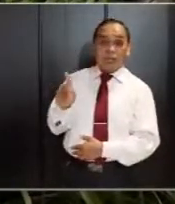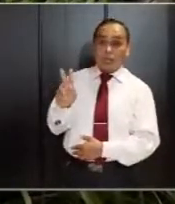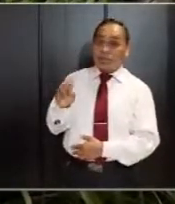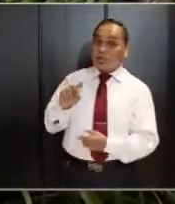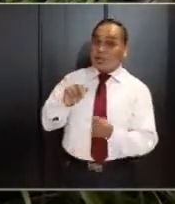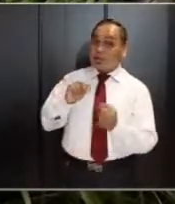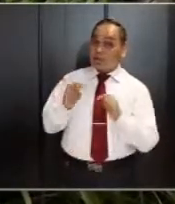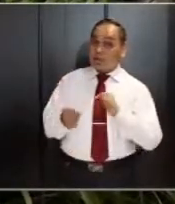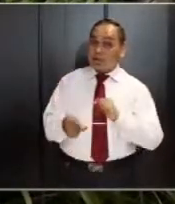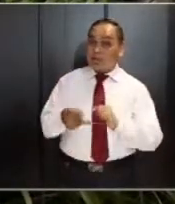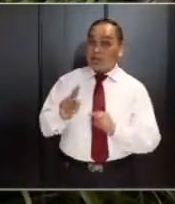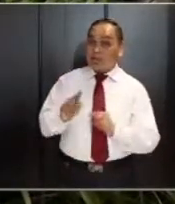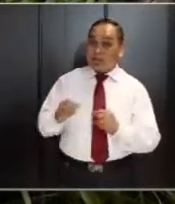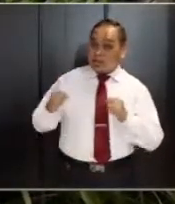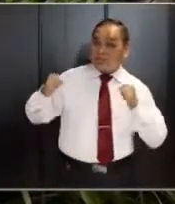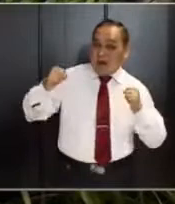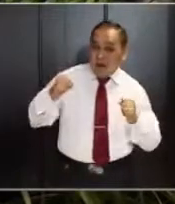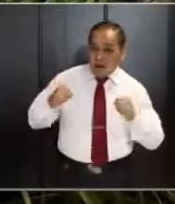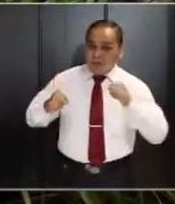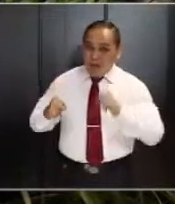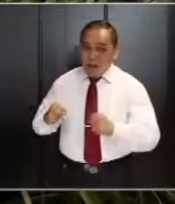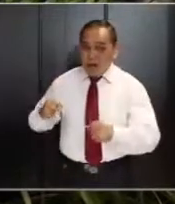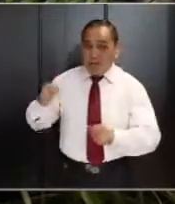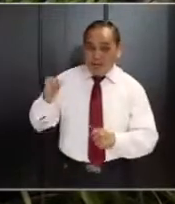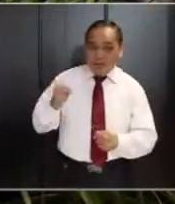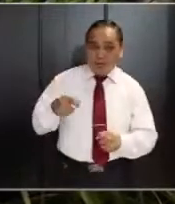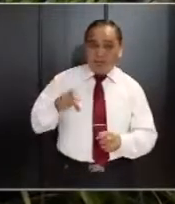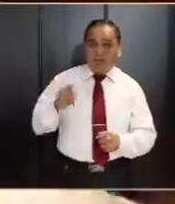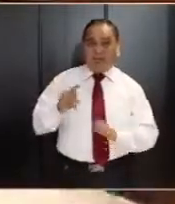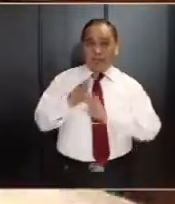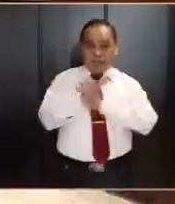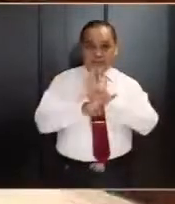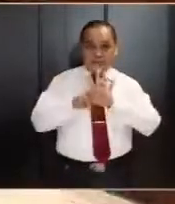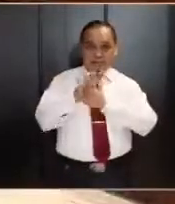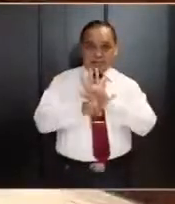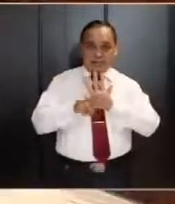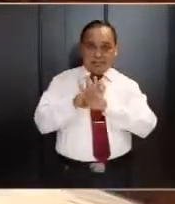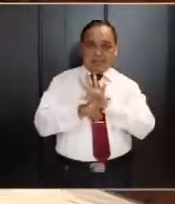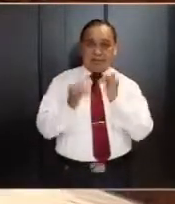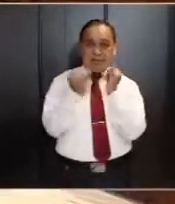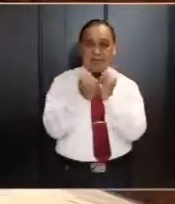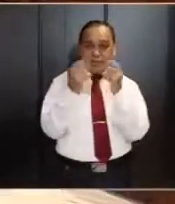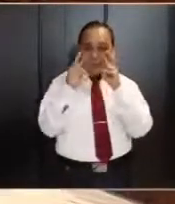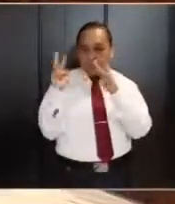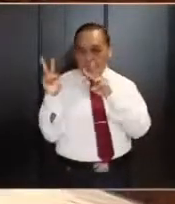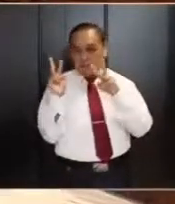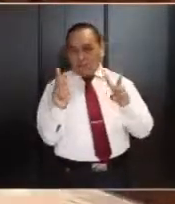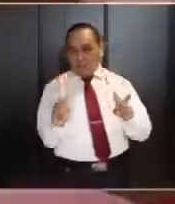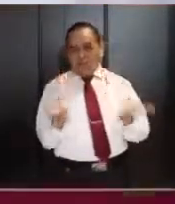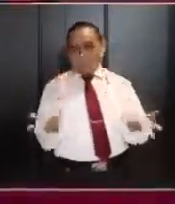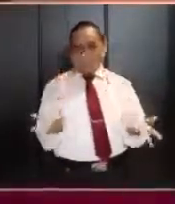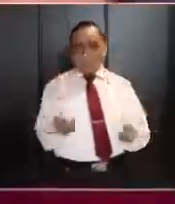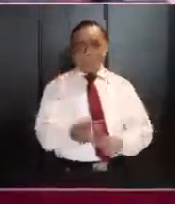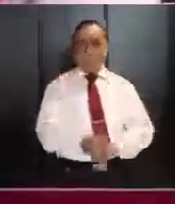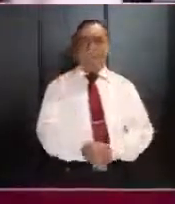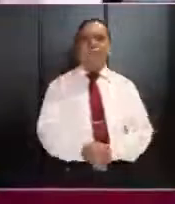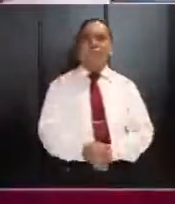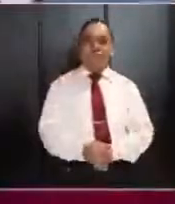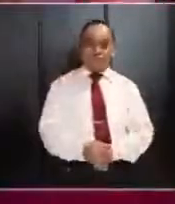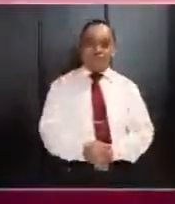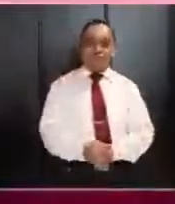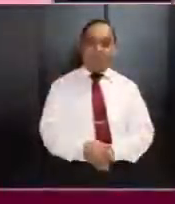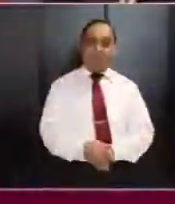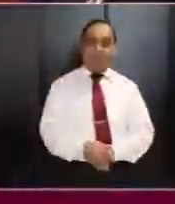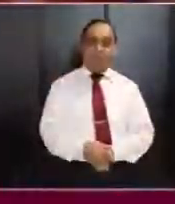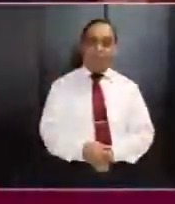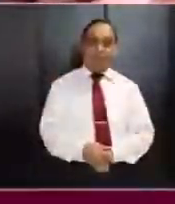de Búfalas Tricolores a su servicio. Y por ahí tenemos el video. Ahora ya las Tricolores también trabajan. Las Tricolores sí, es que están creo que ya tiempo. Están como a punto de